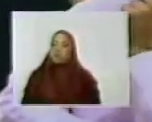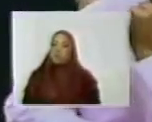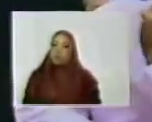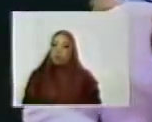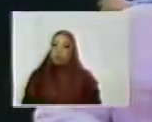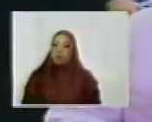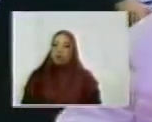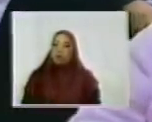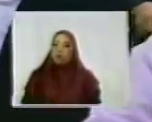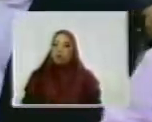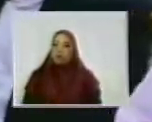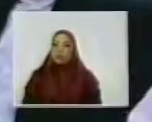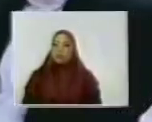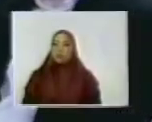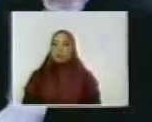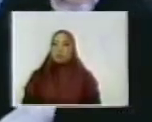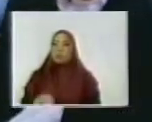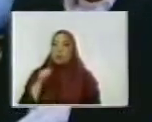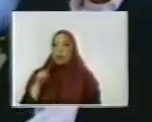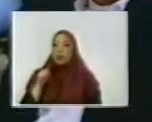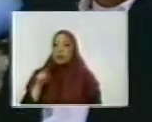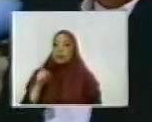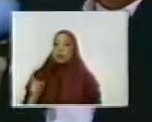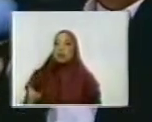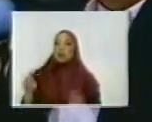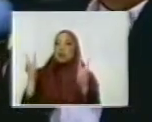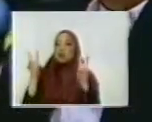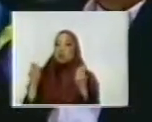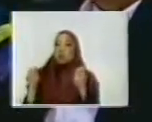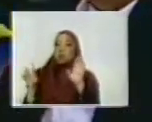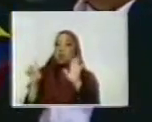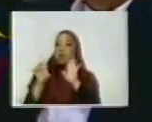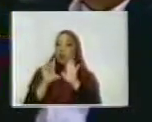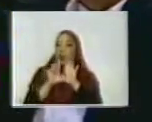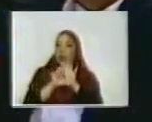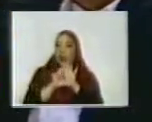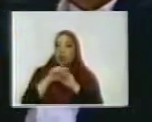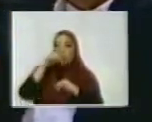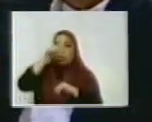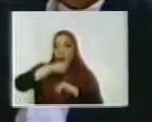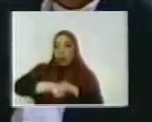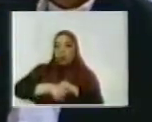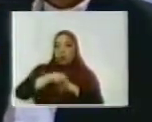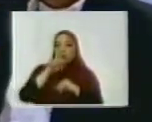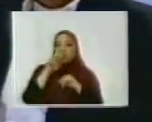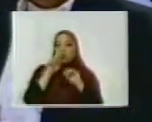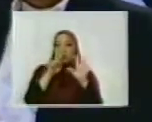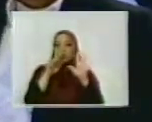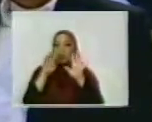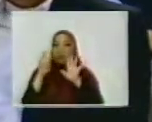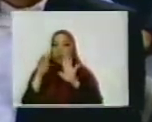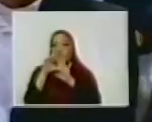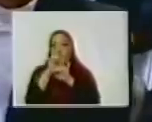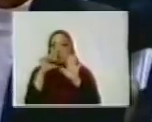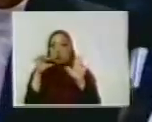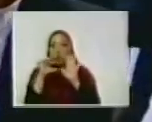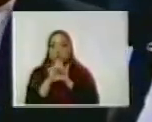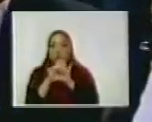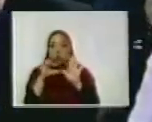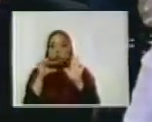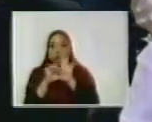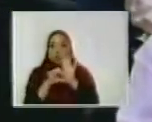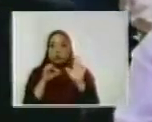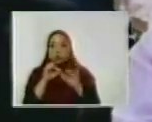dentro de una nueva legalidad que hoy en 64 artículos,